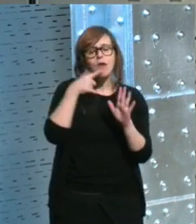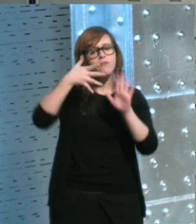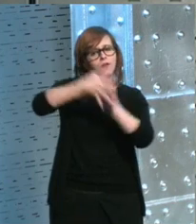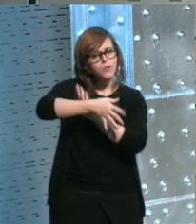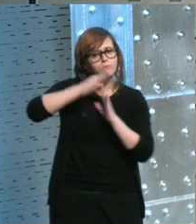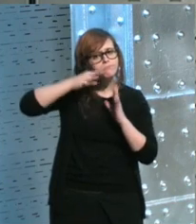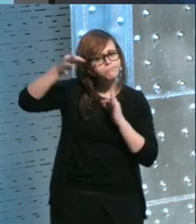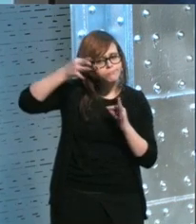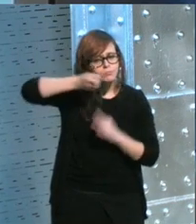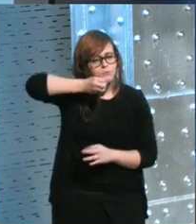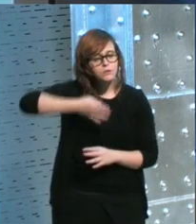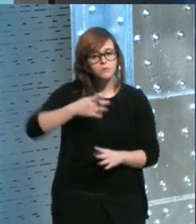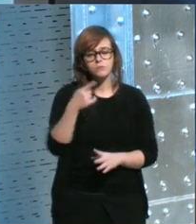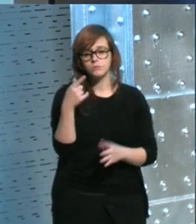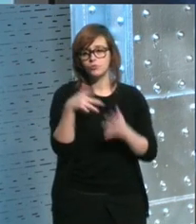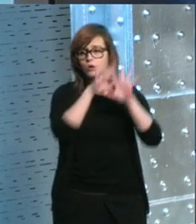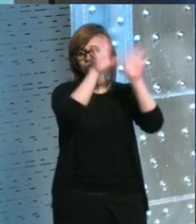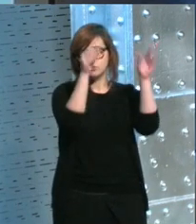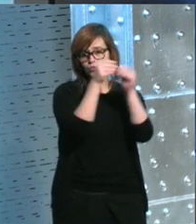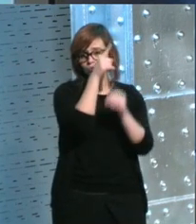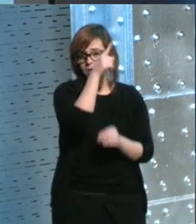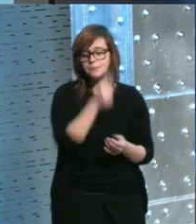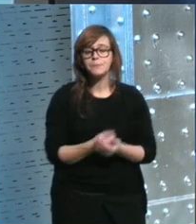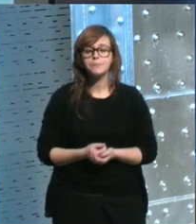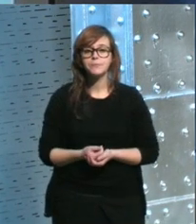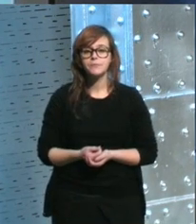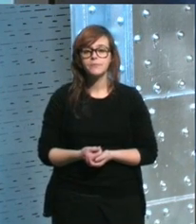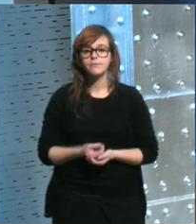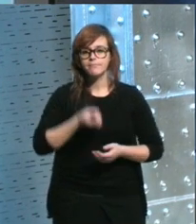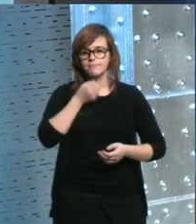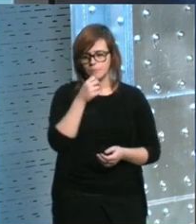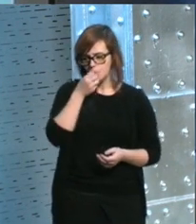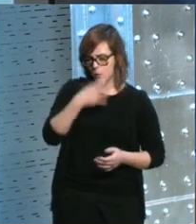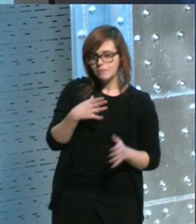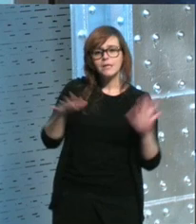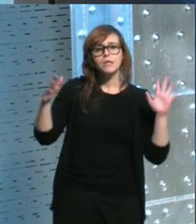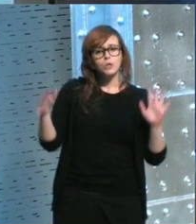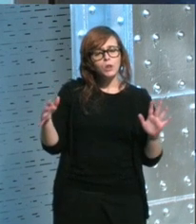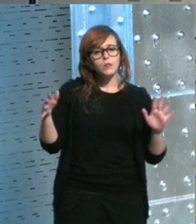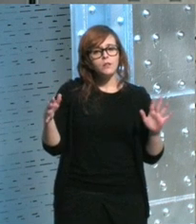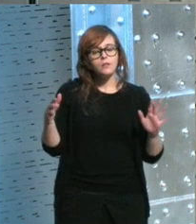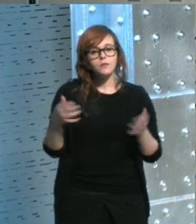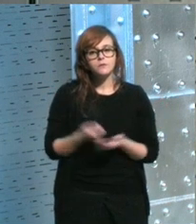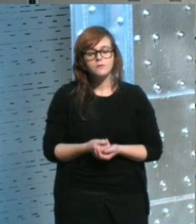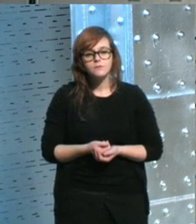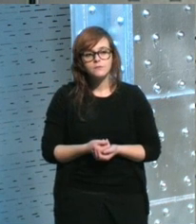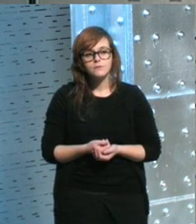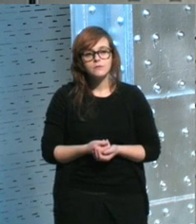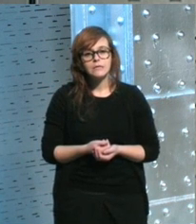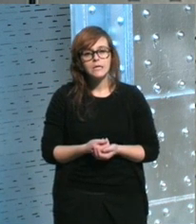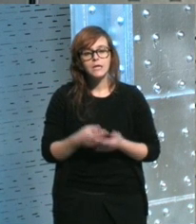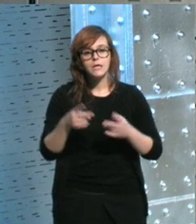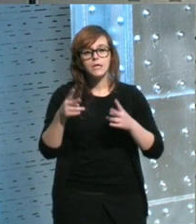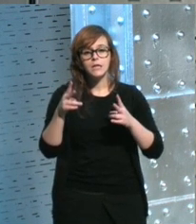es esta. Bueno, es un resumen de la definición. Okay. Ahora, entonces, dentro de